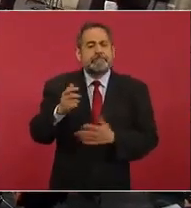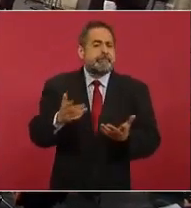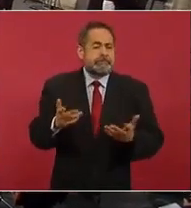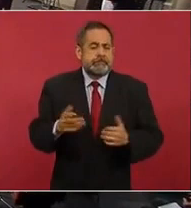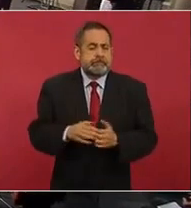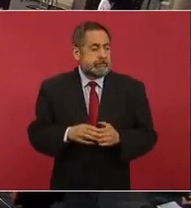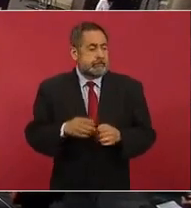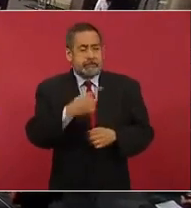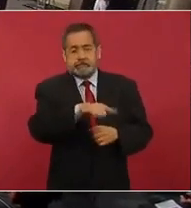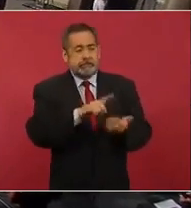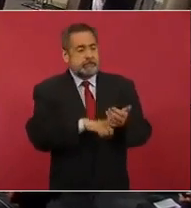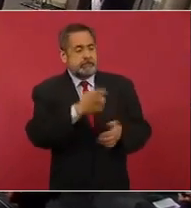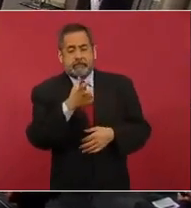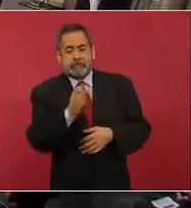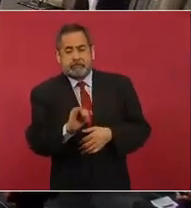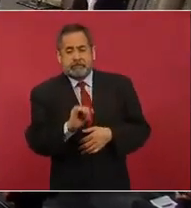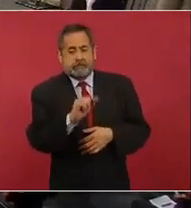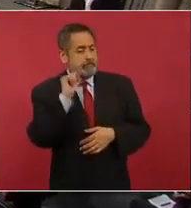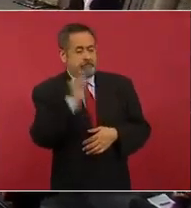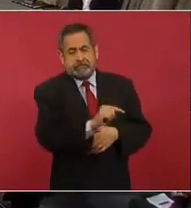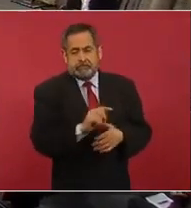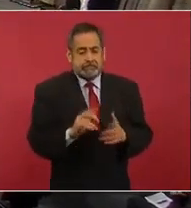lo que son